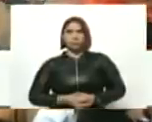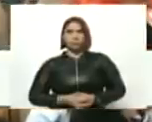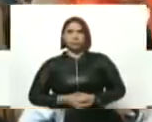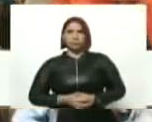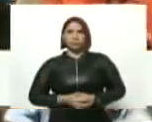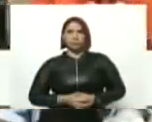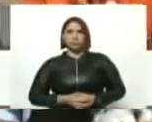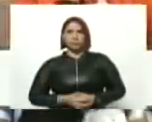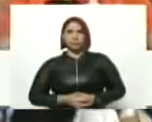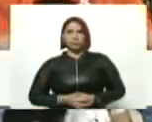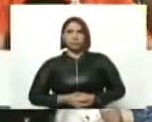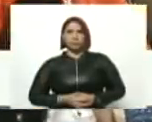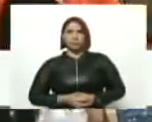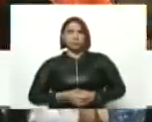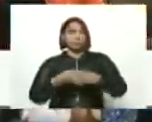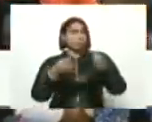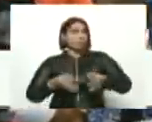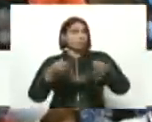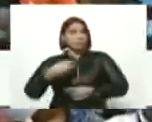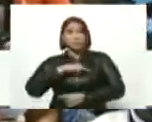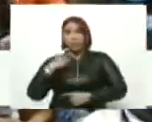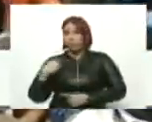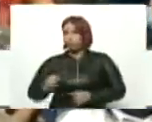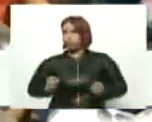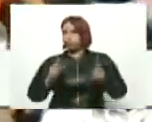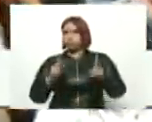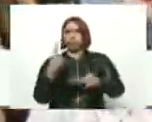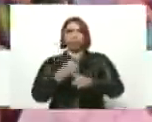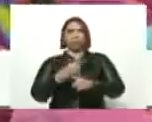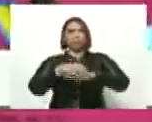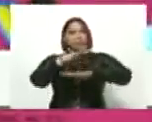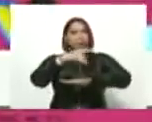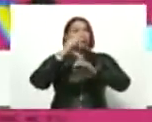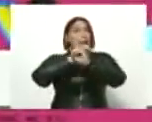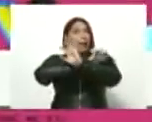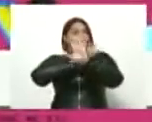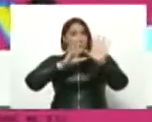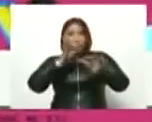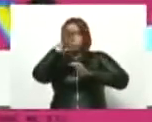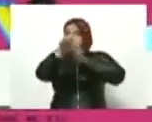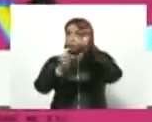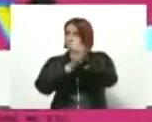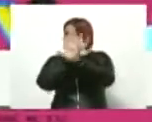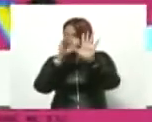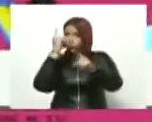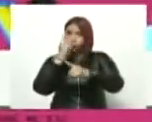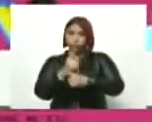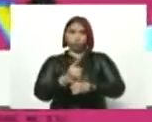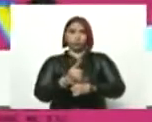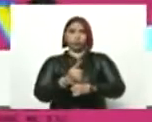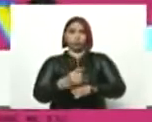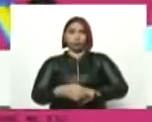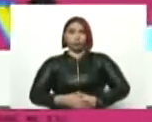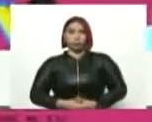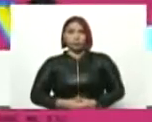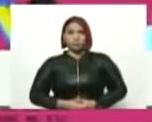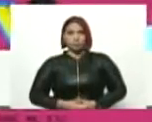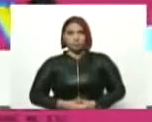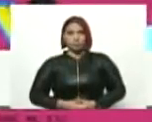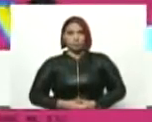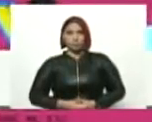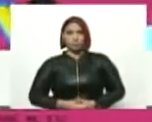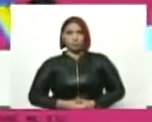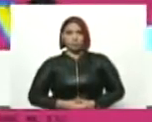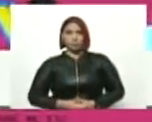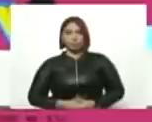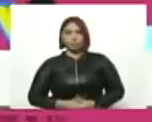Y cada vez que tengamos la oportunidad, debemos dejarlo bien claro. Debemos dejarlo muy claro.